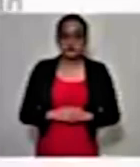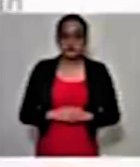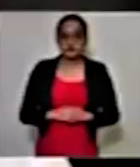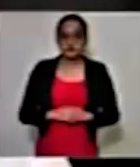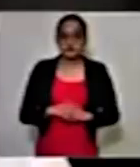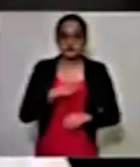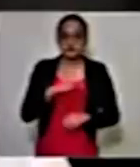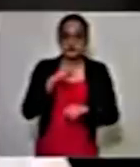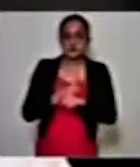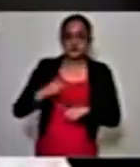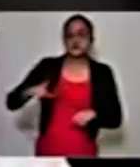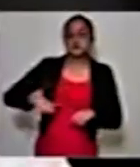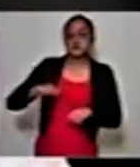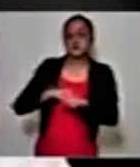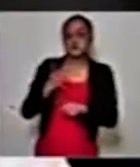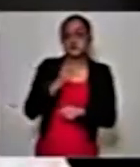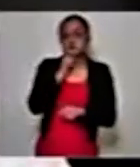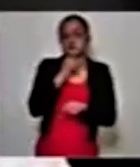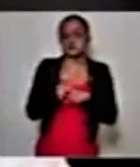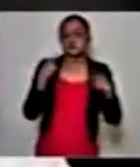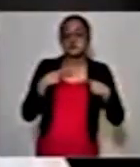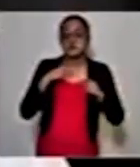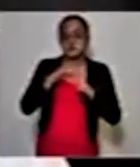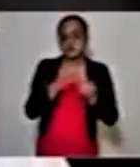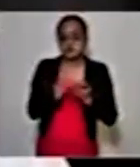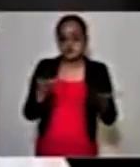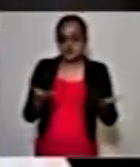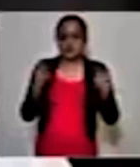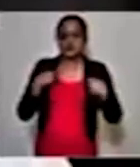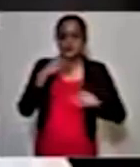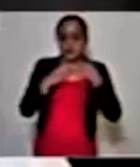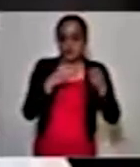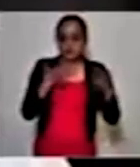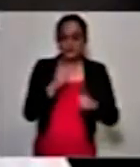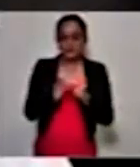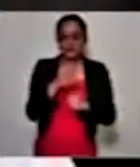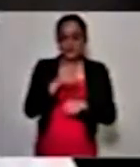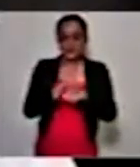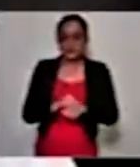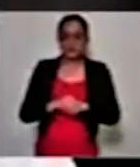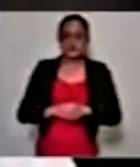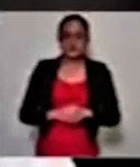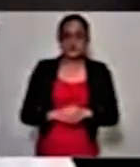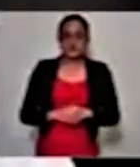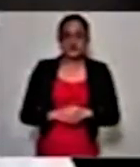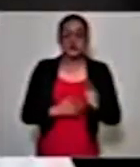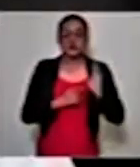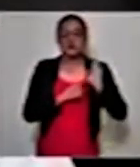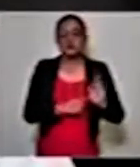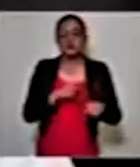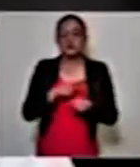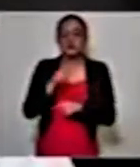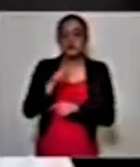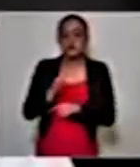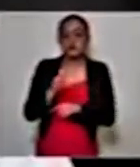¿Qué tal? Buen día, señor gobernador. Buen día, miembros del comité. Buen día, miembros de la prensa. Con su permiso, con respecto a las 59